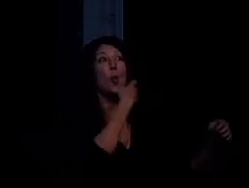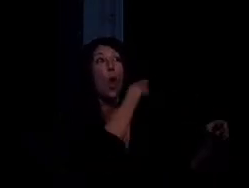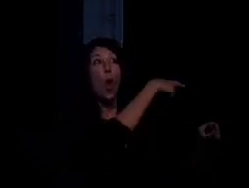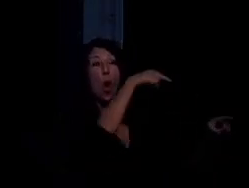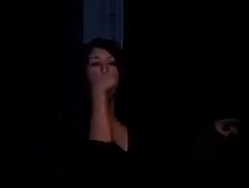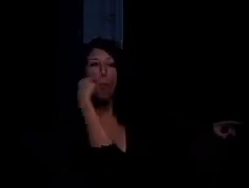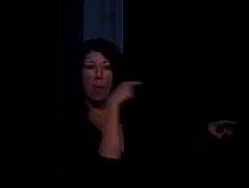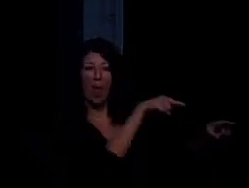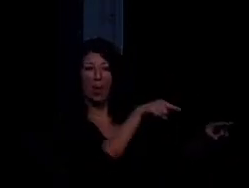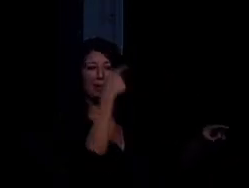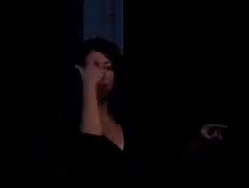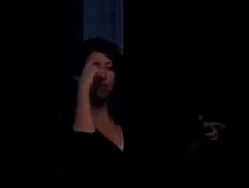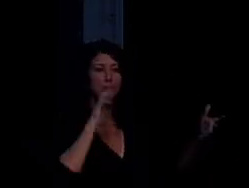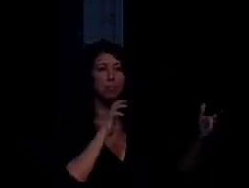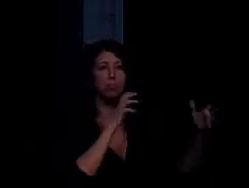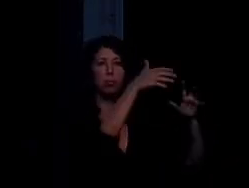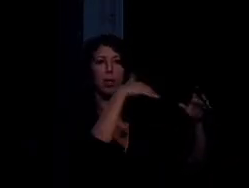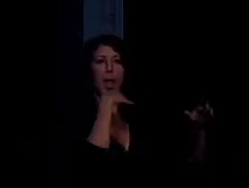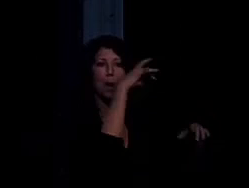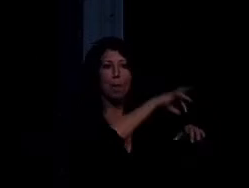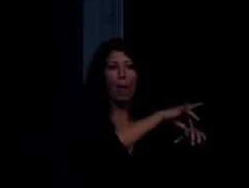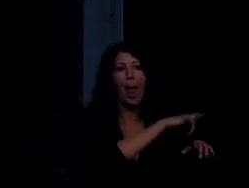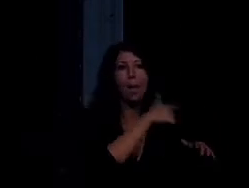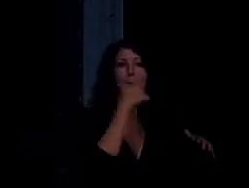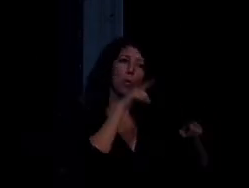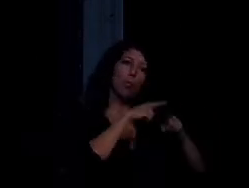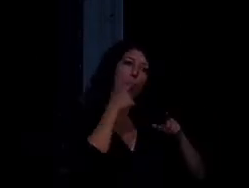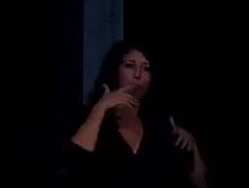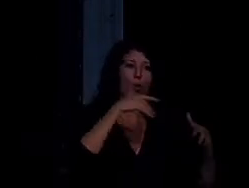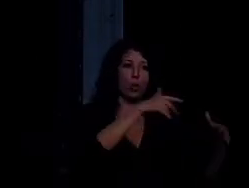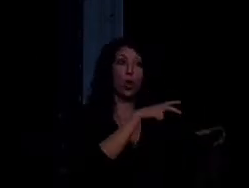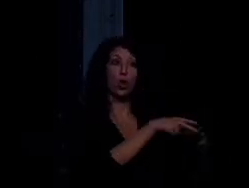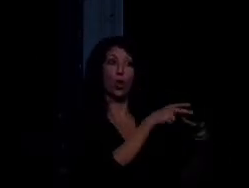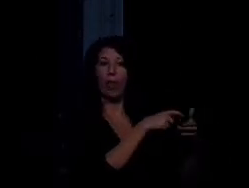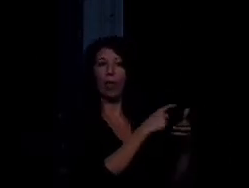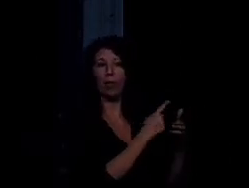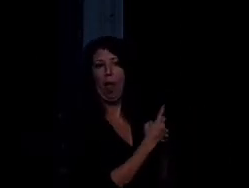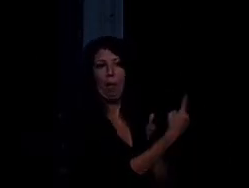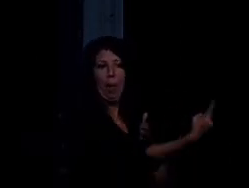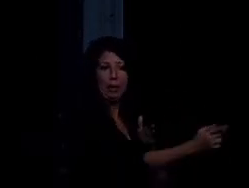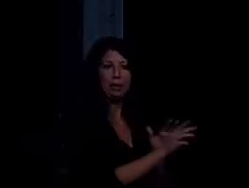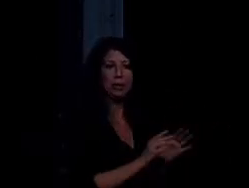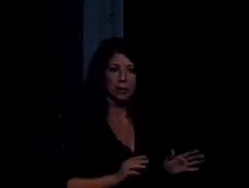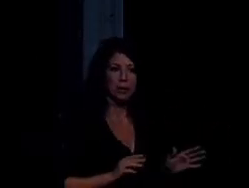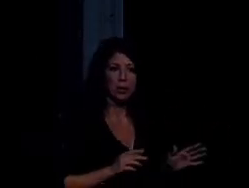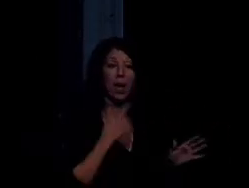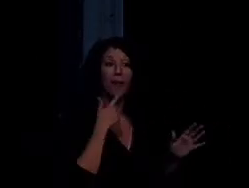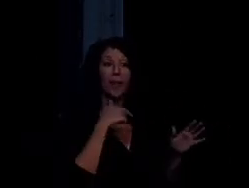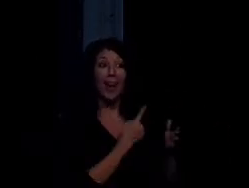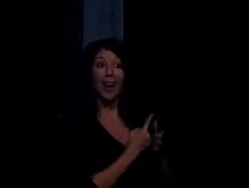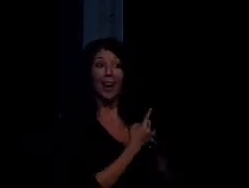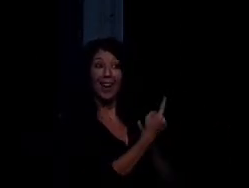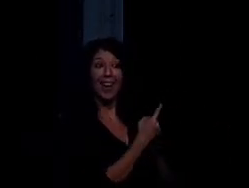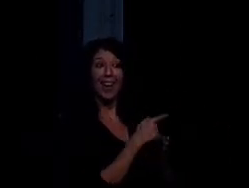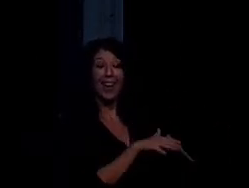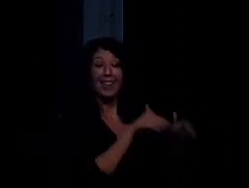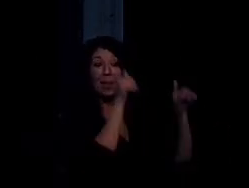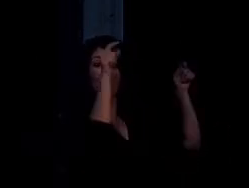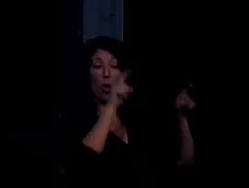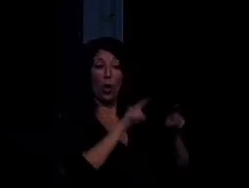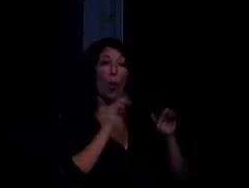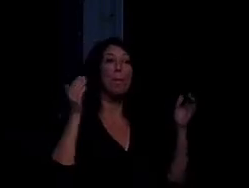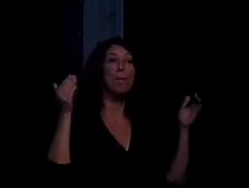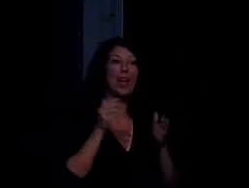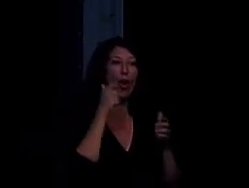que están perturbados, unos hombres que están enfermos, son monstruos que no forman parte de la sociedad, ¿no? Pero, en realidad, tanto la excepción como la microfísica sexista del